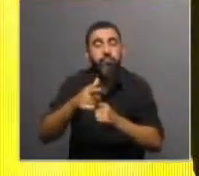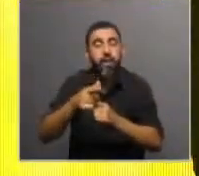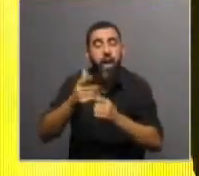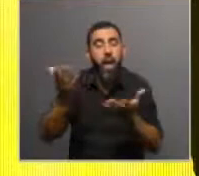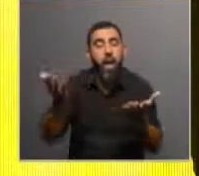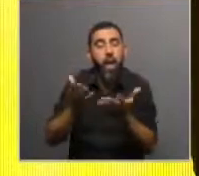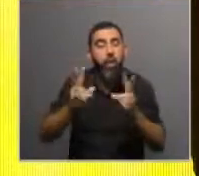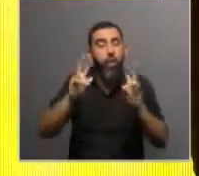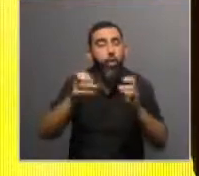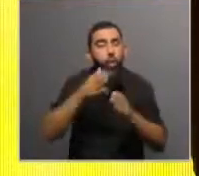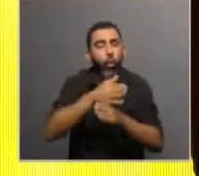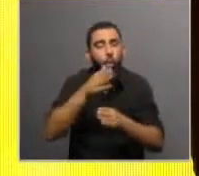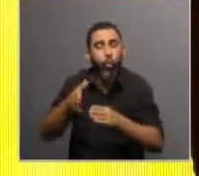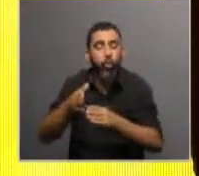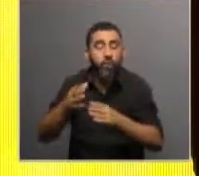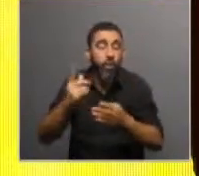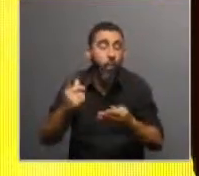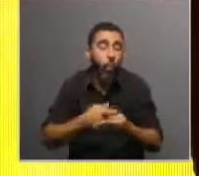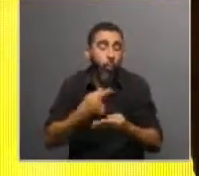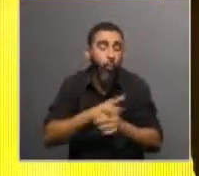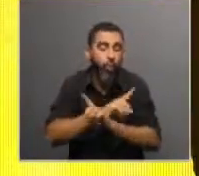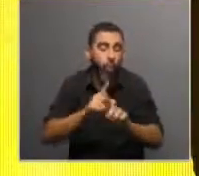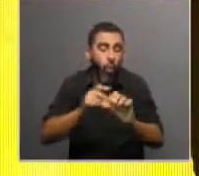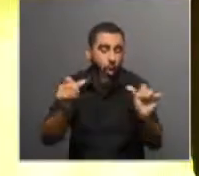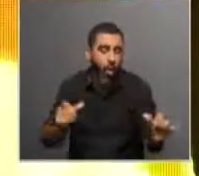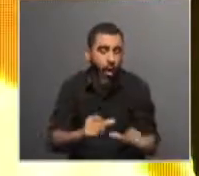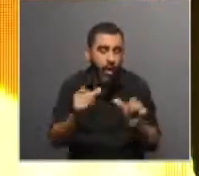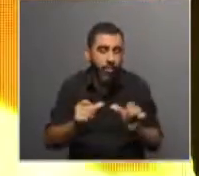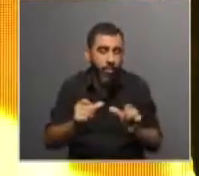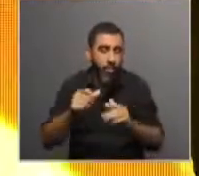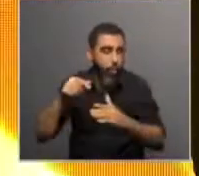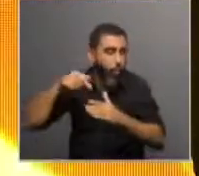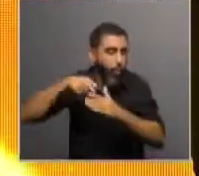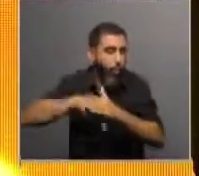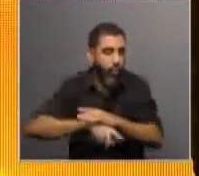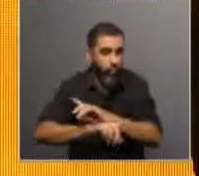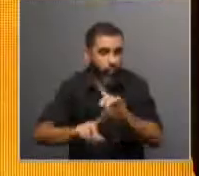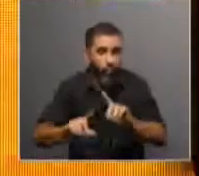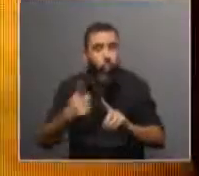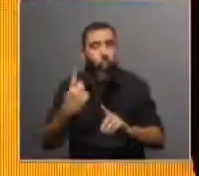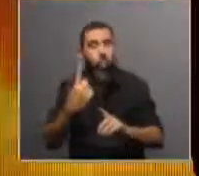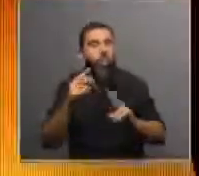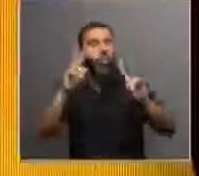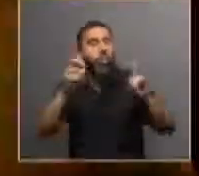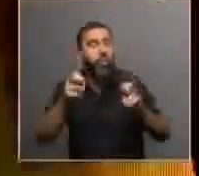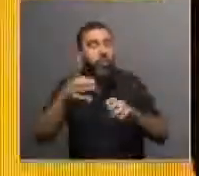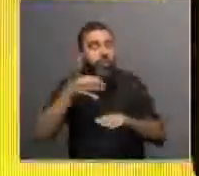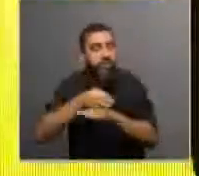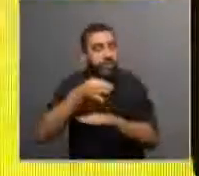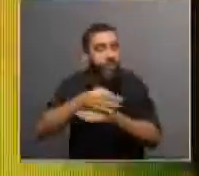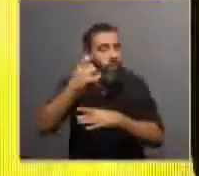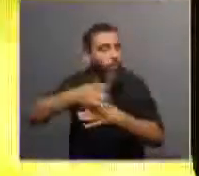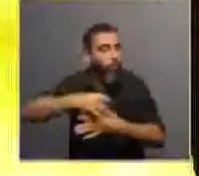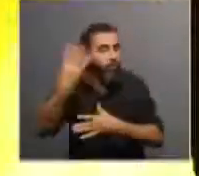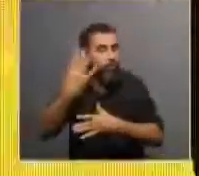vamos a meternos en dos ramas que habitualmente no atendemos tan de fondo, tan de lleno. Uno tiene que ver con la capacitación